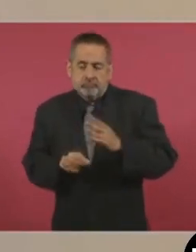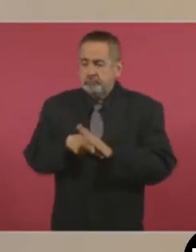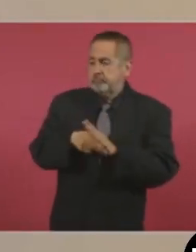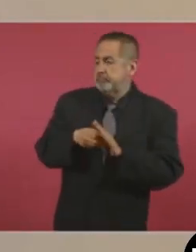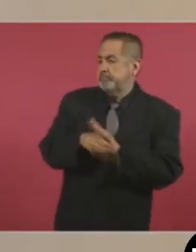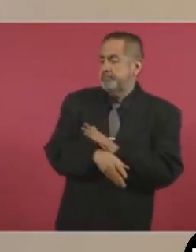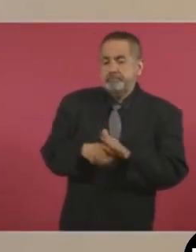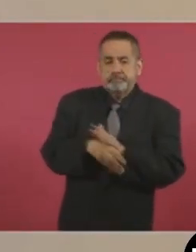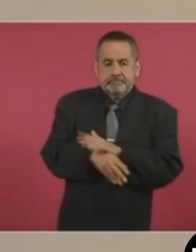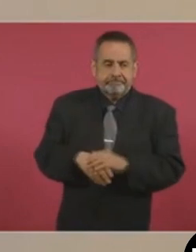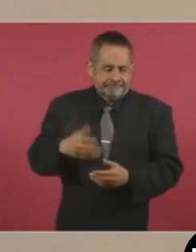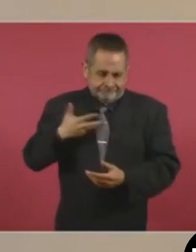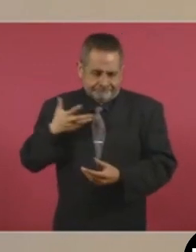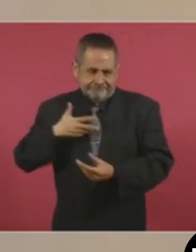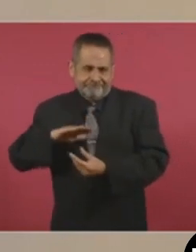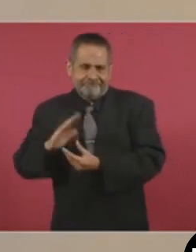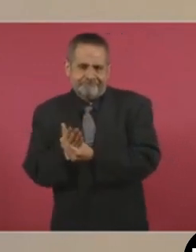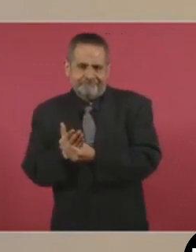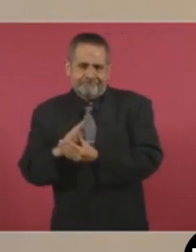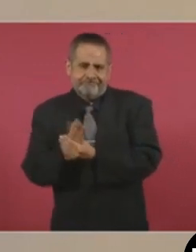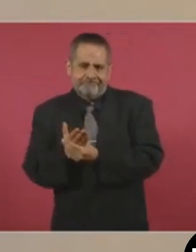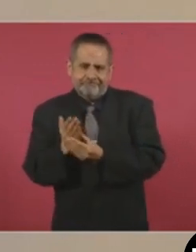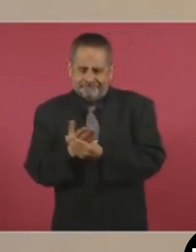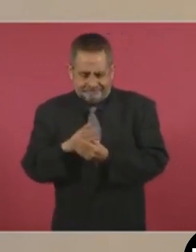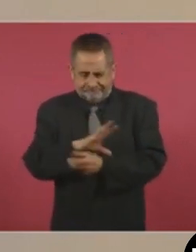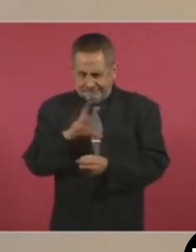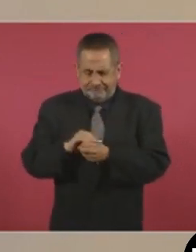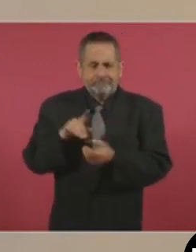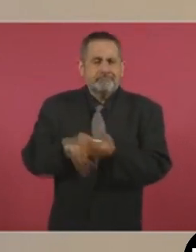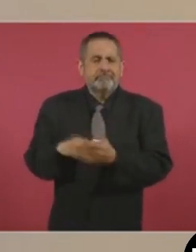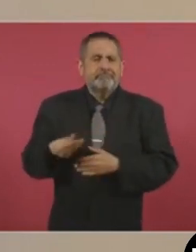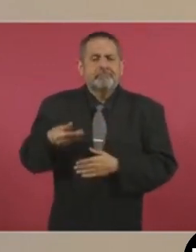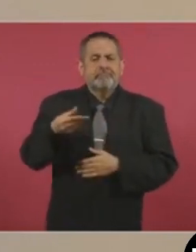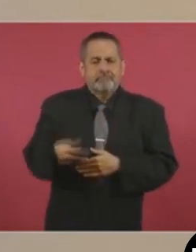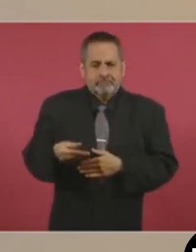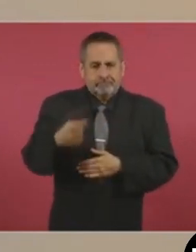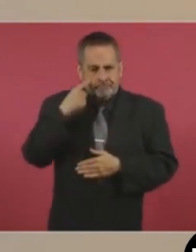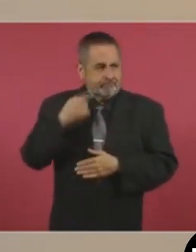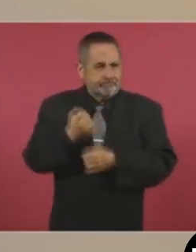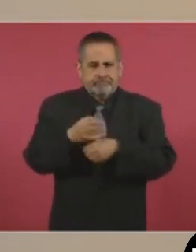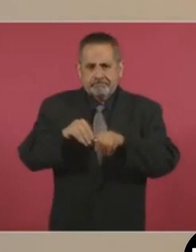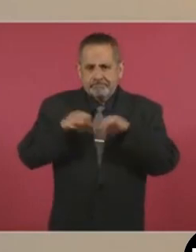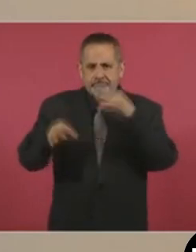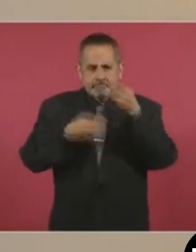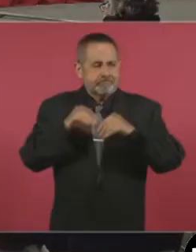que constan en el expediente judicial en el que se basa esta nota